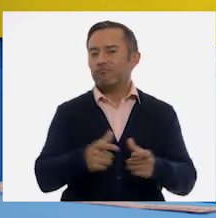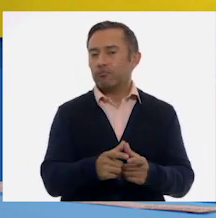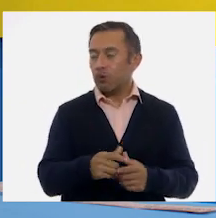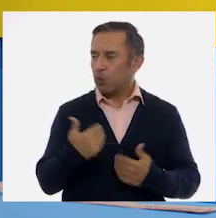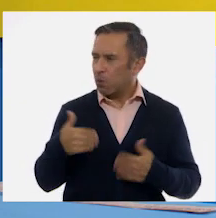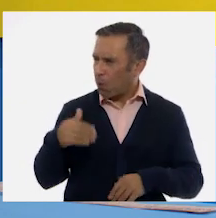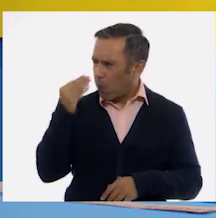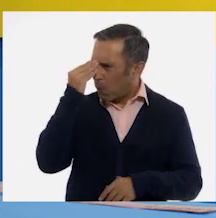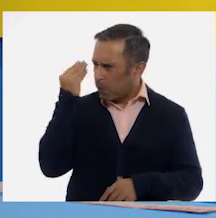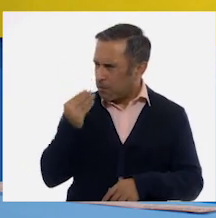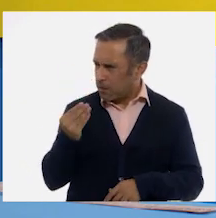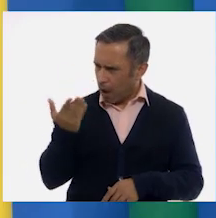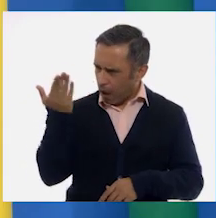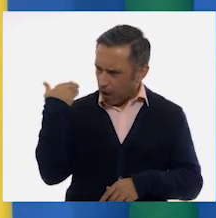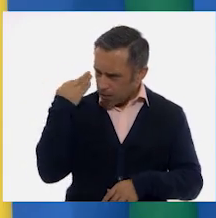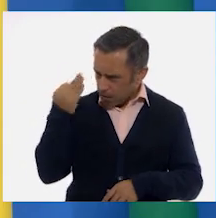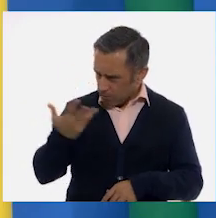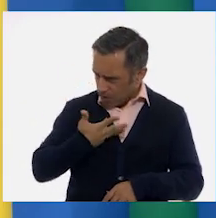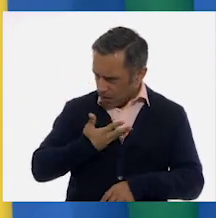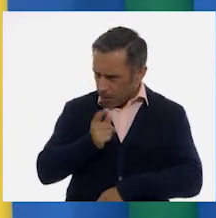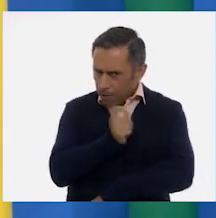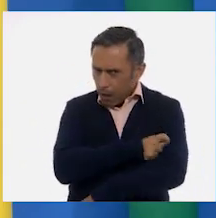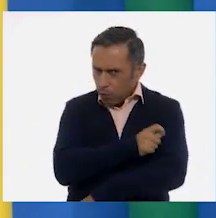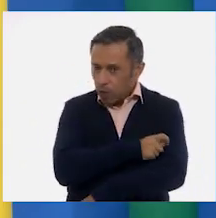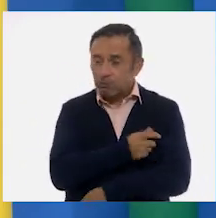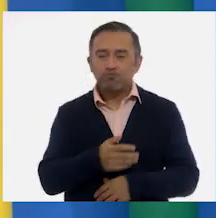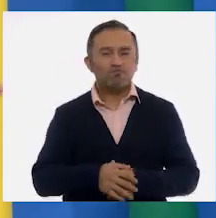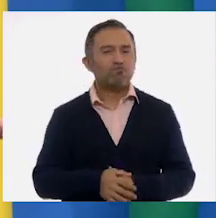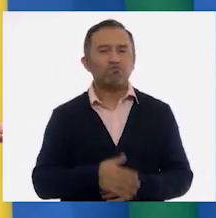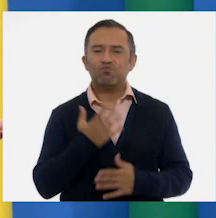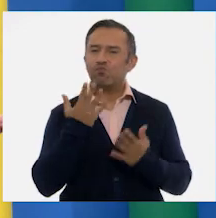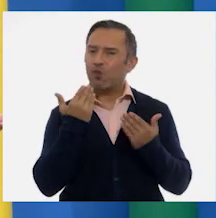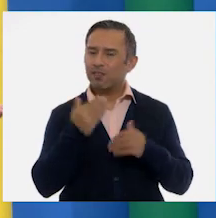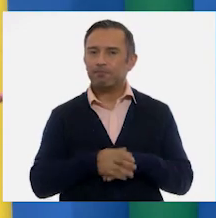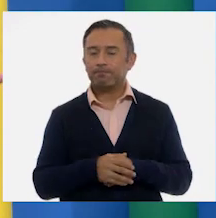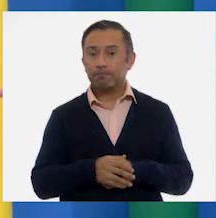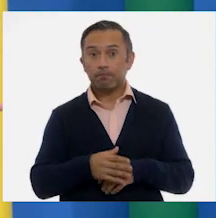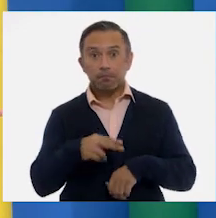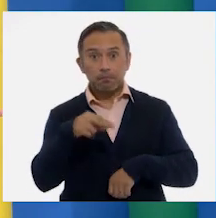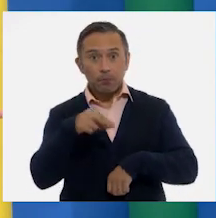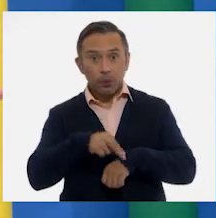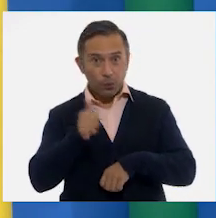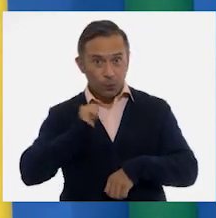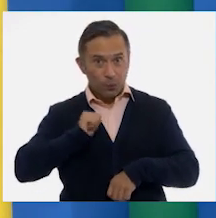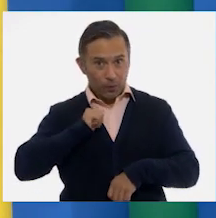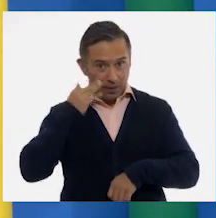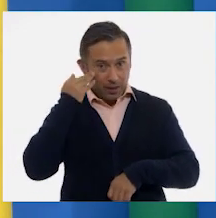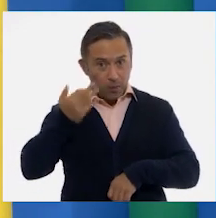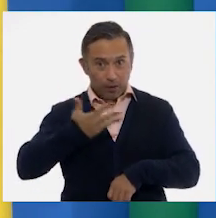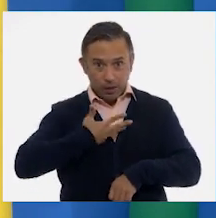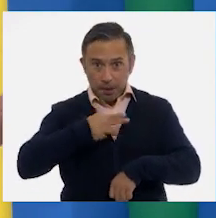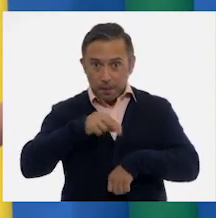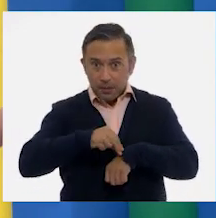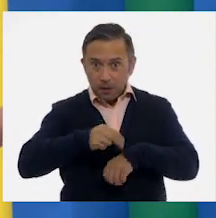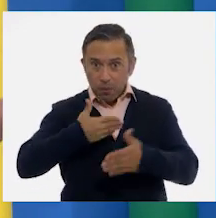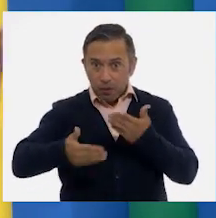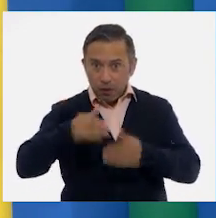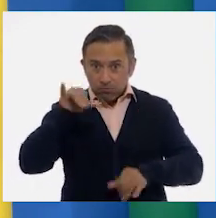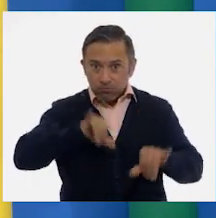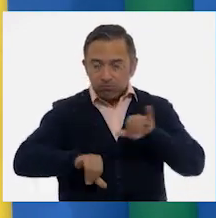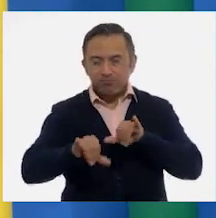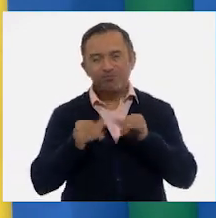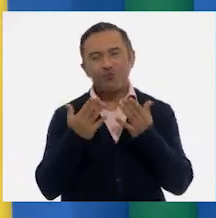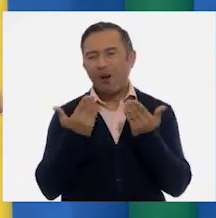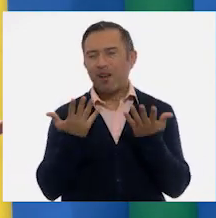había vacunas o medicamentos? Temo que no. La medicina no estaba tan avanzada en ese entonces. La tragedia fue tan grande que